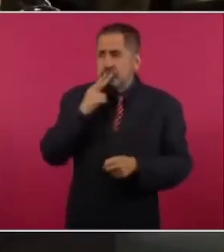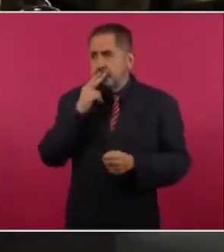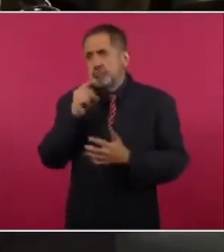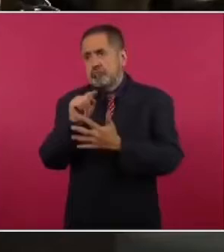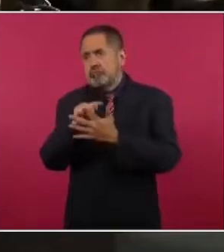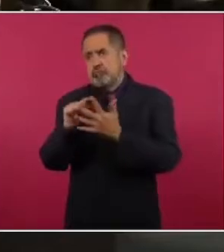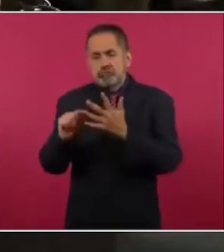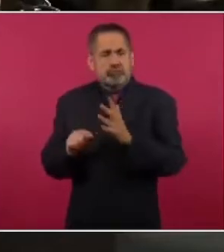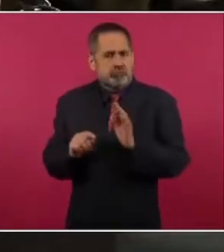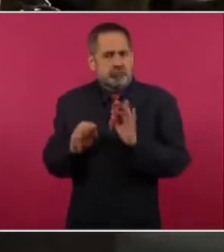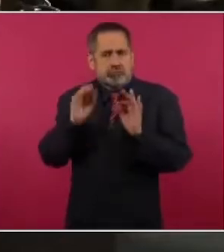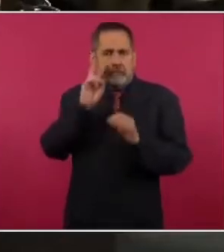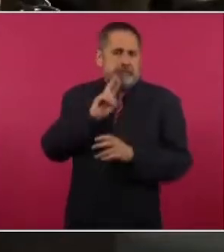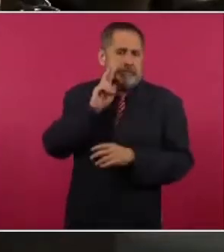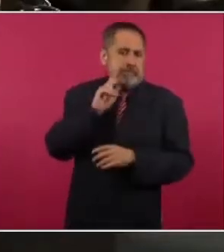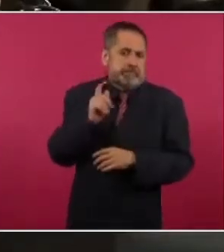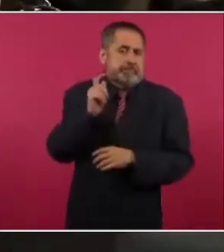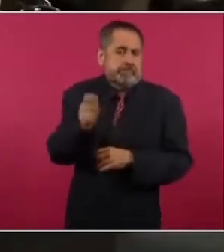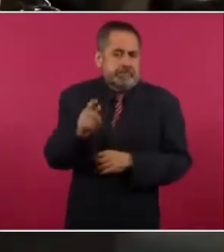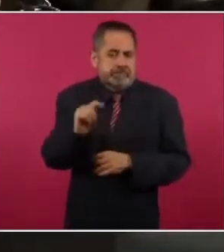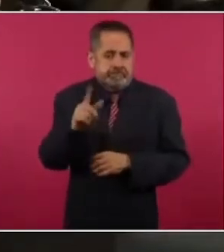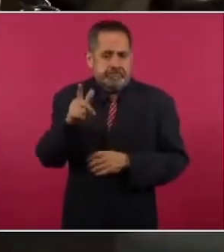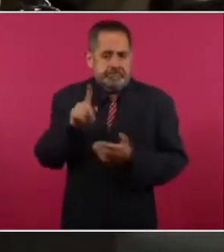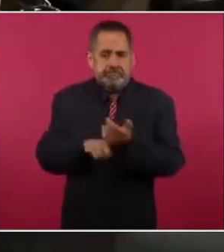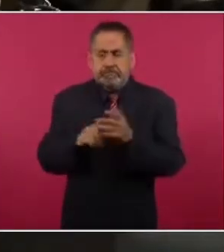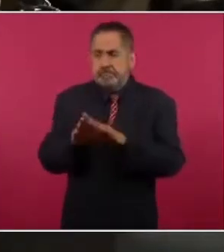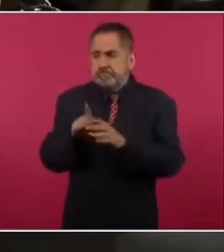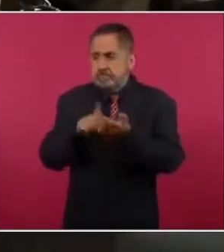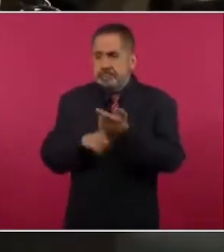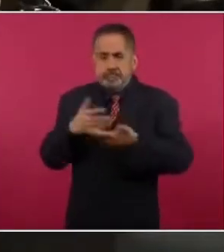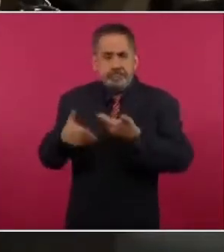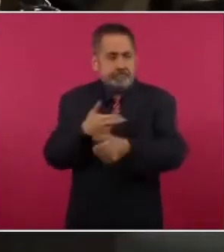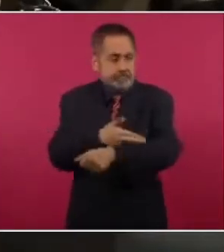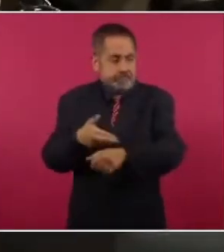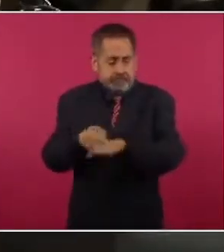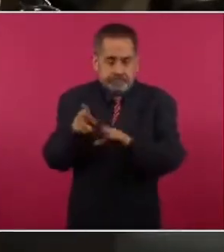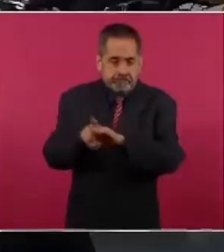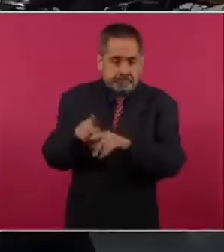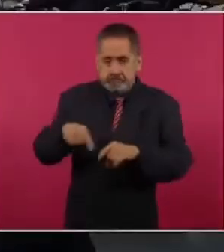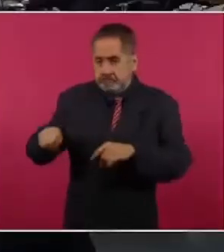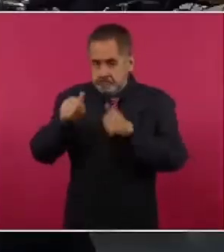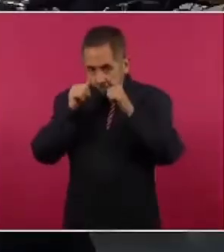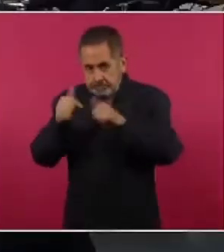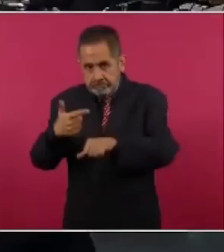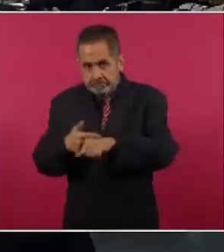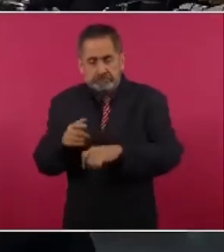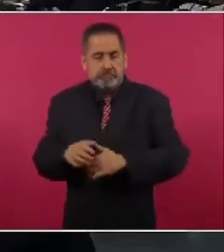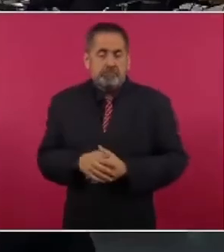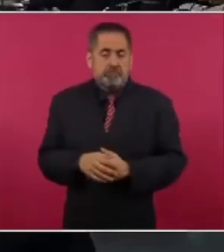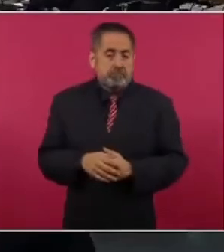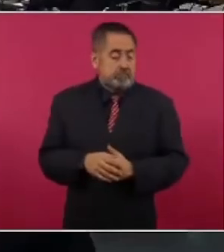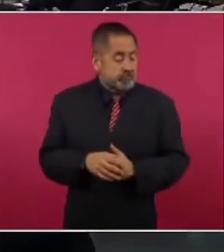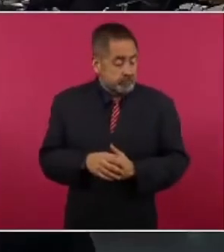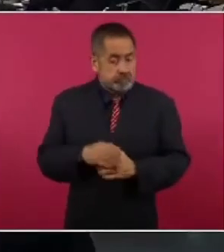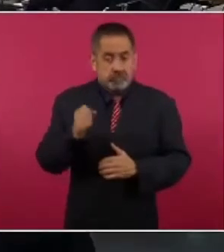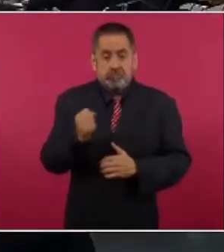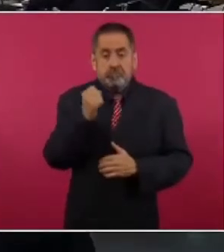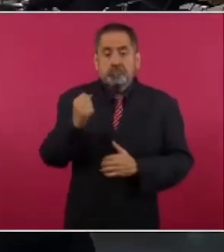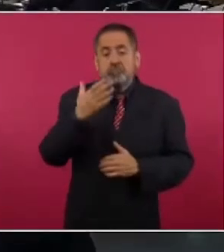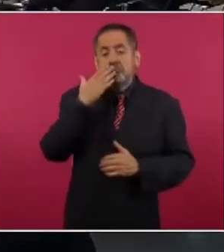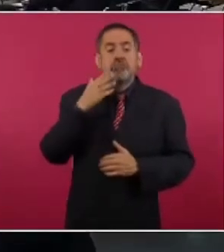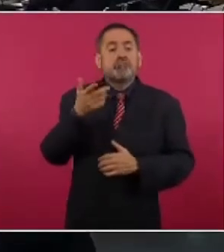infraestructura para el diagnóstico oportuno y el tratamiento oportunos. Por fortuna, los